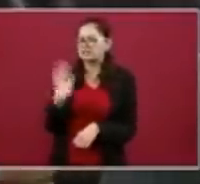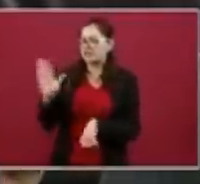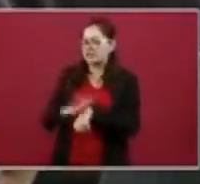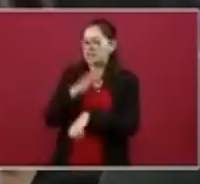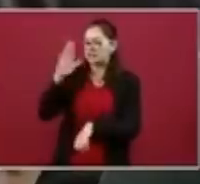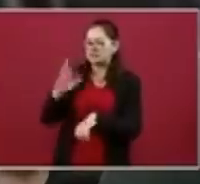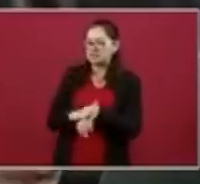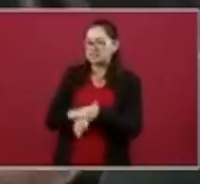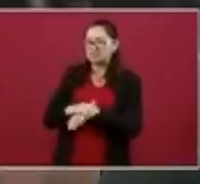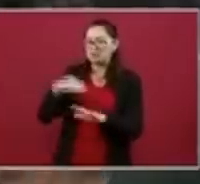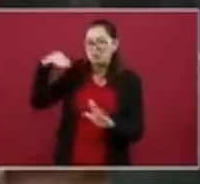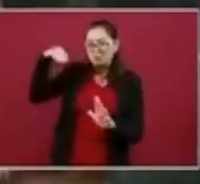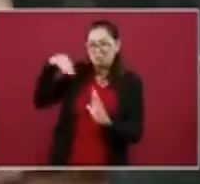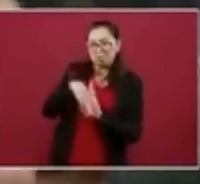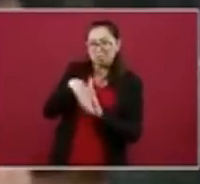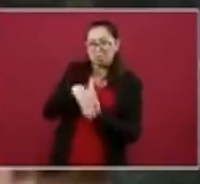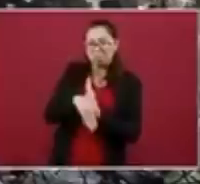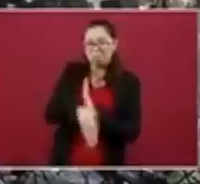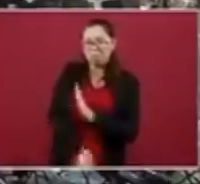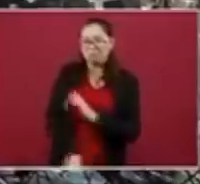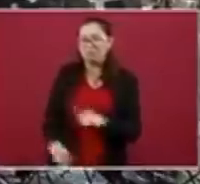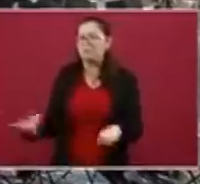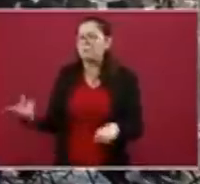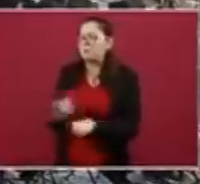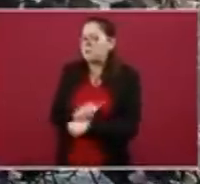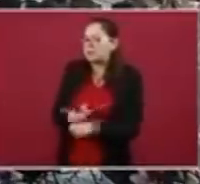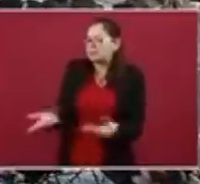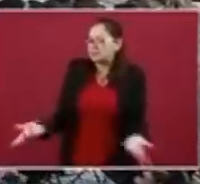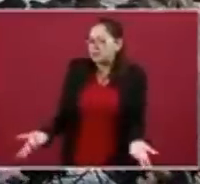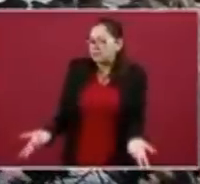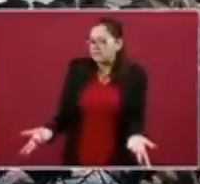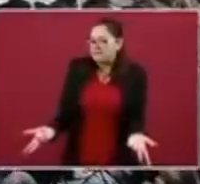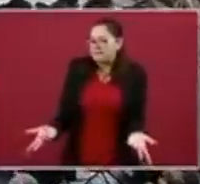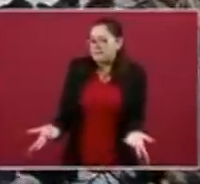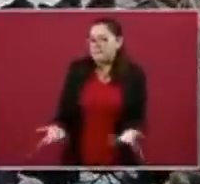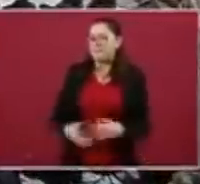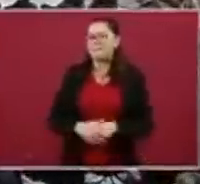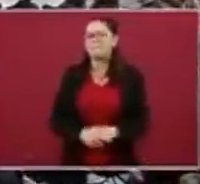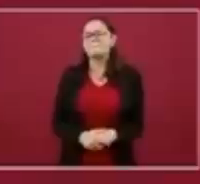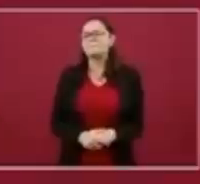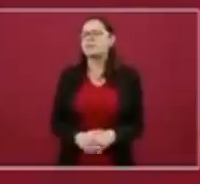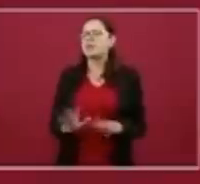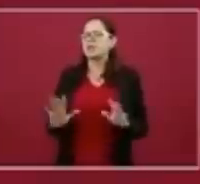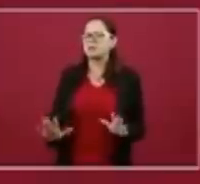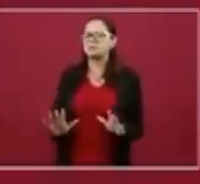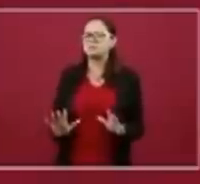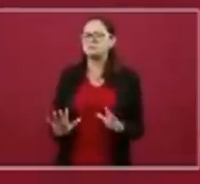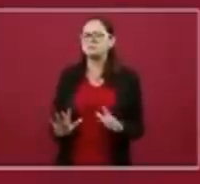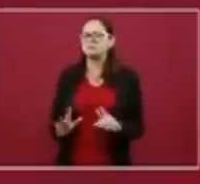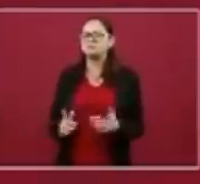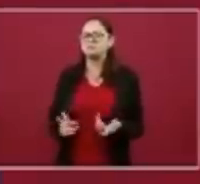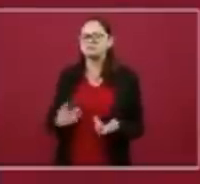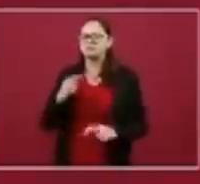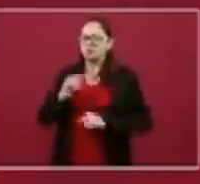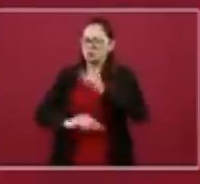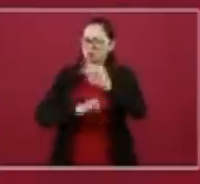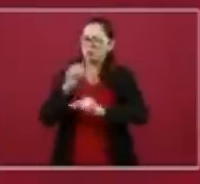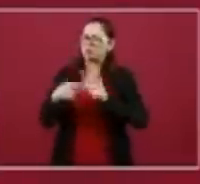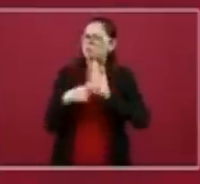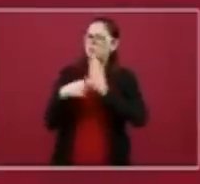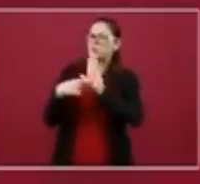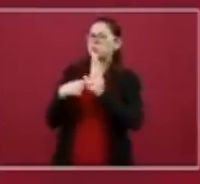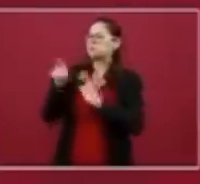sea, ¿qué pasa en ese posibilidad? Vamos a convencerlos que no están bien